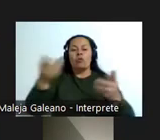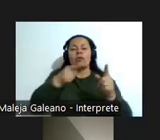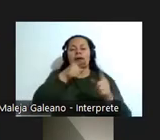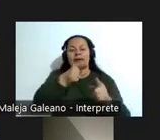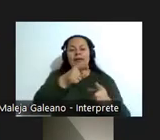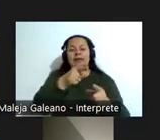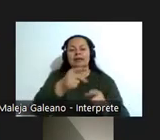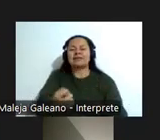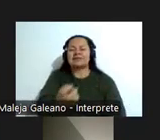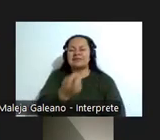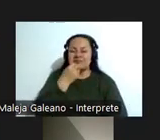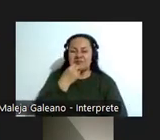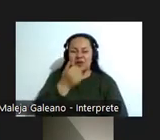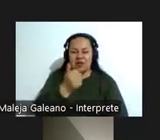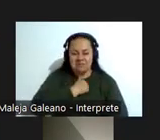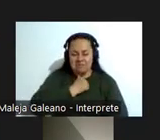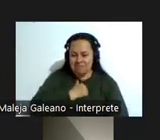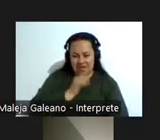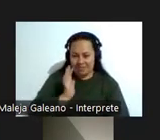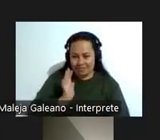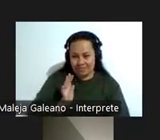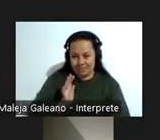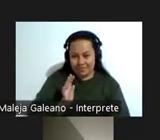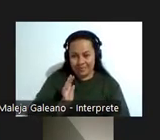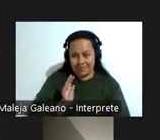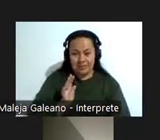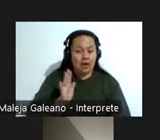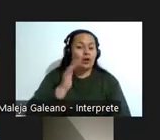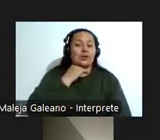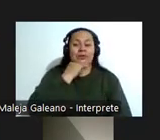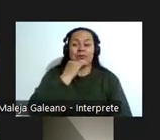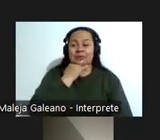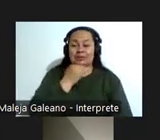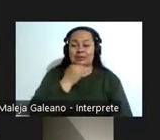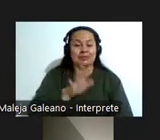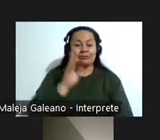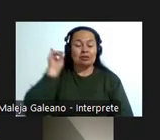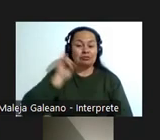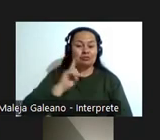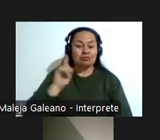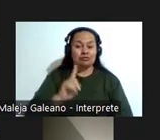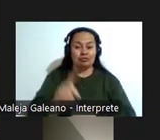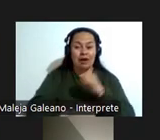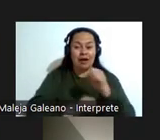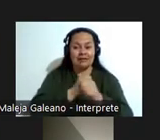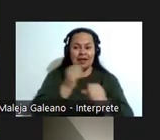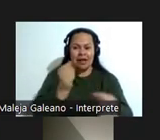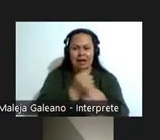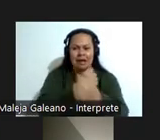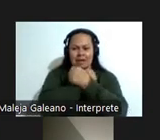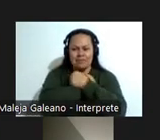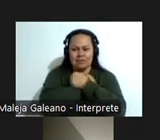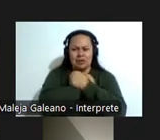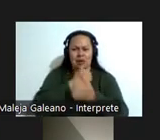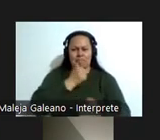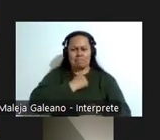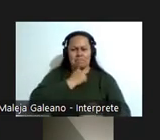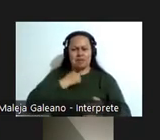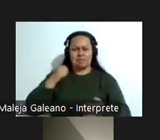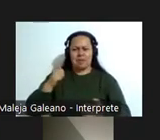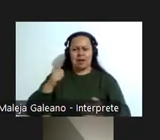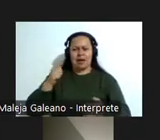a burlarme de mí misma. No sé si esta es la razón por la cual llevo tantos años amando hacer autobiografías, casi